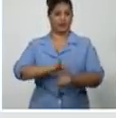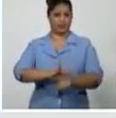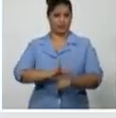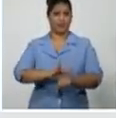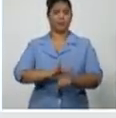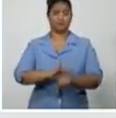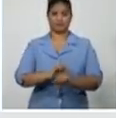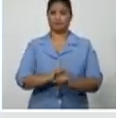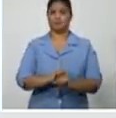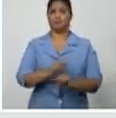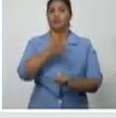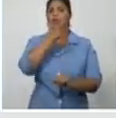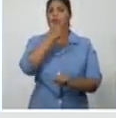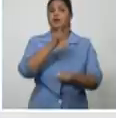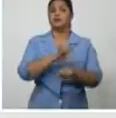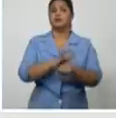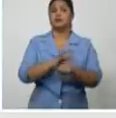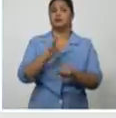sospechosos